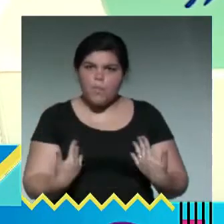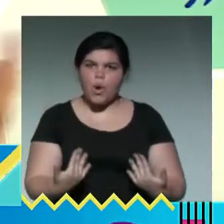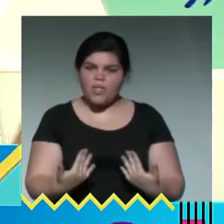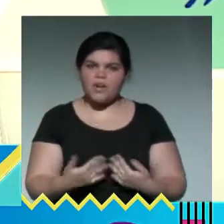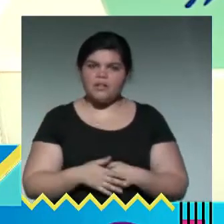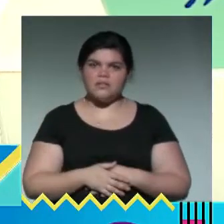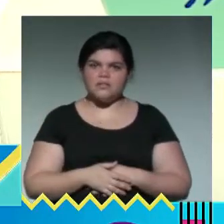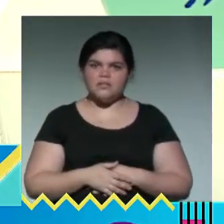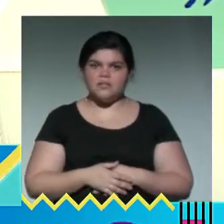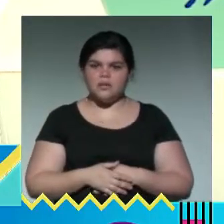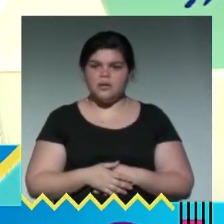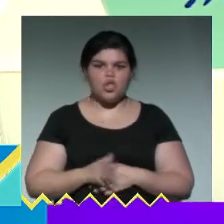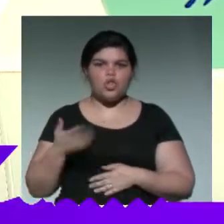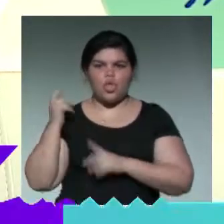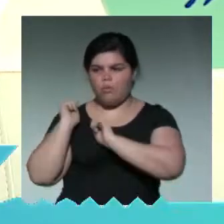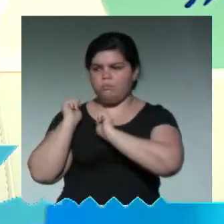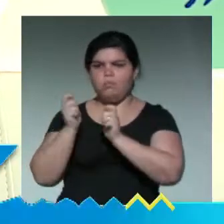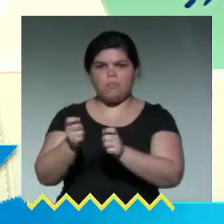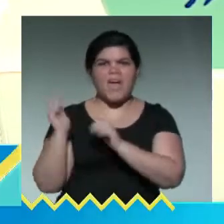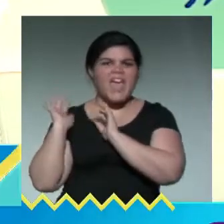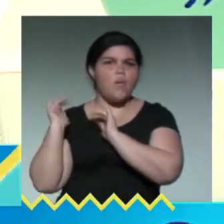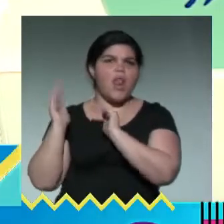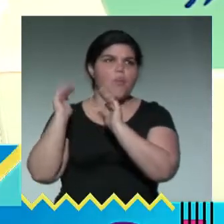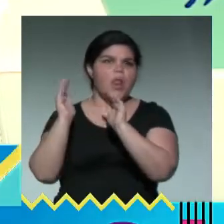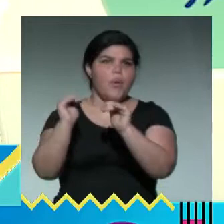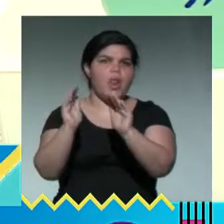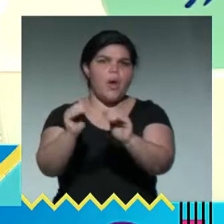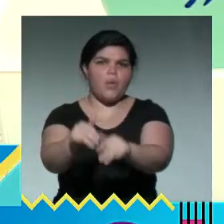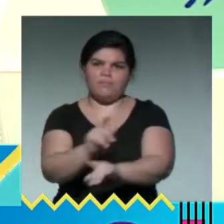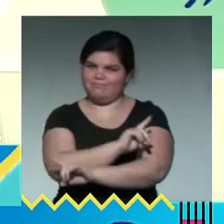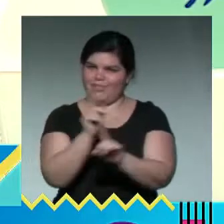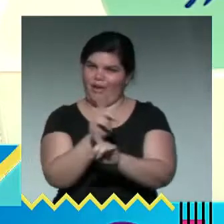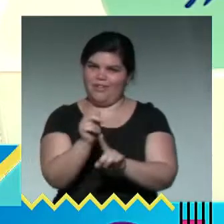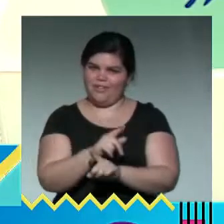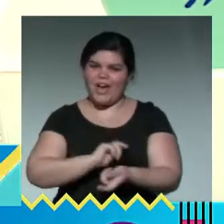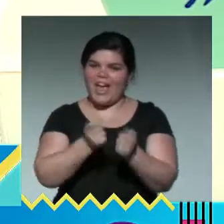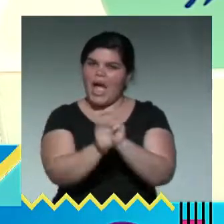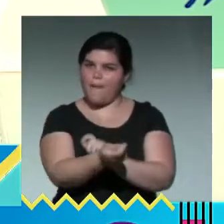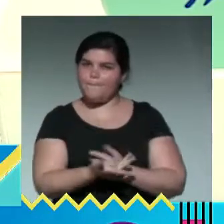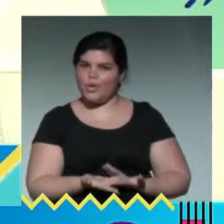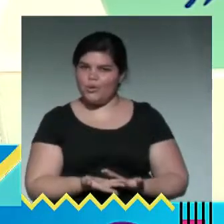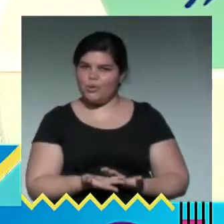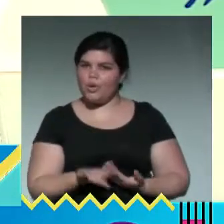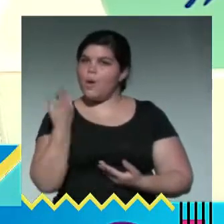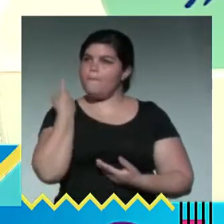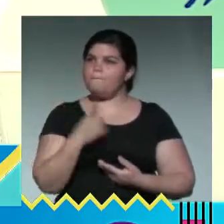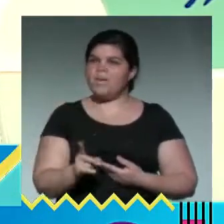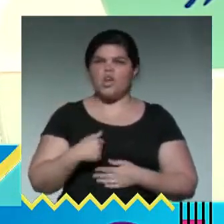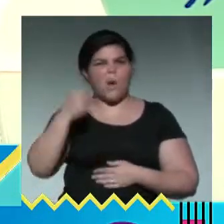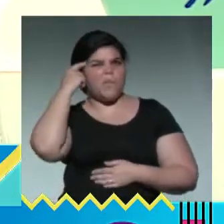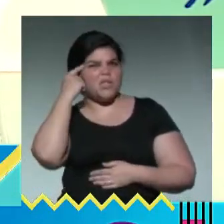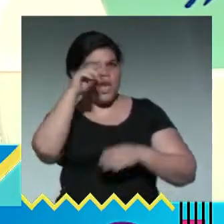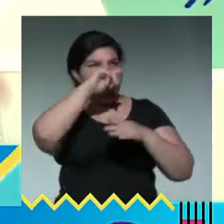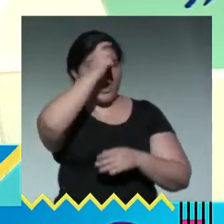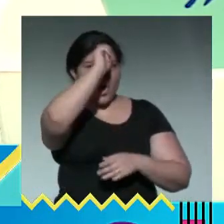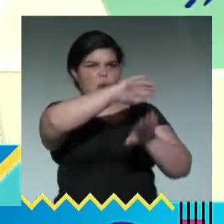ni todas las generaciones piensan lo mismo de los mismos hechos. Pero no me parecía bien, hablando de que lo